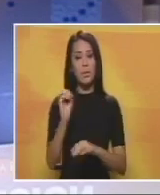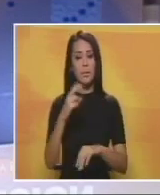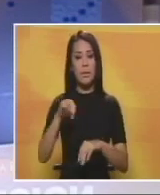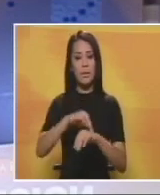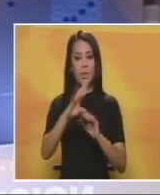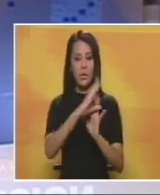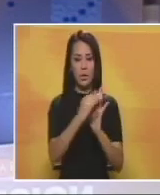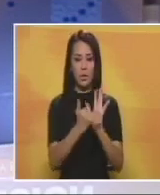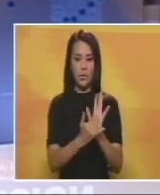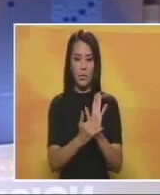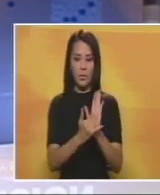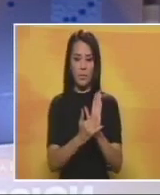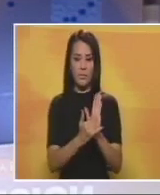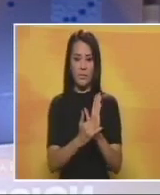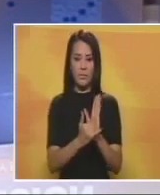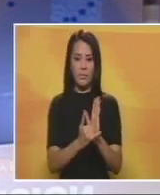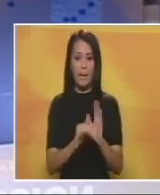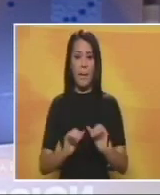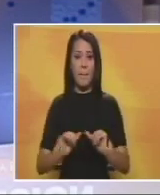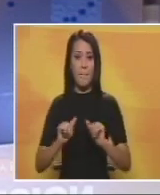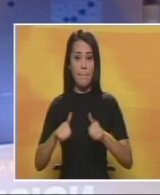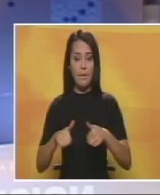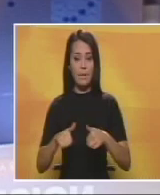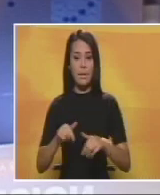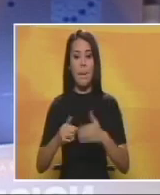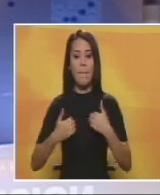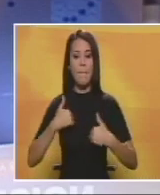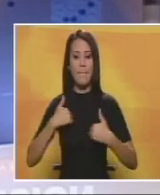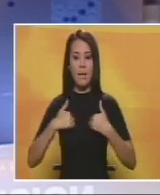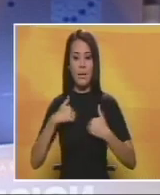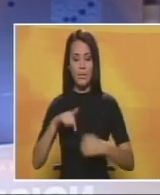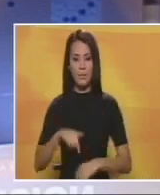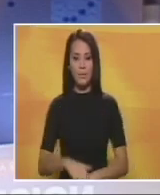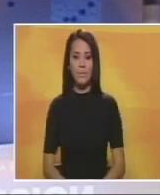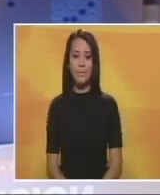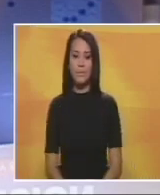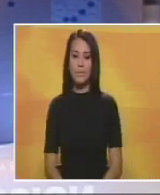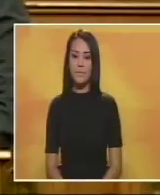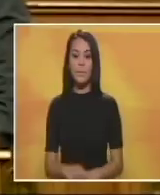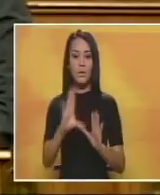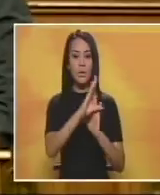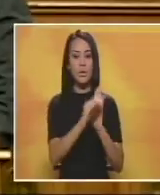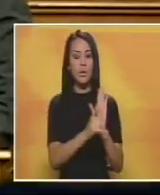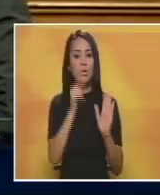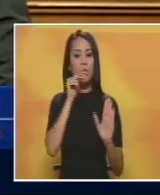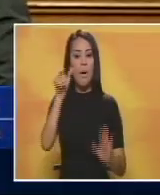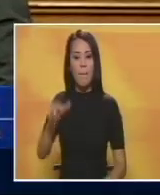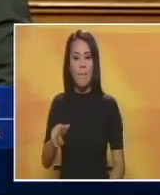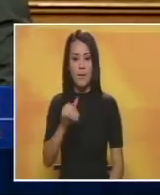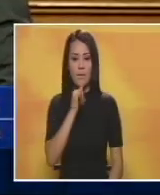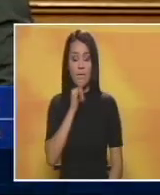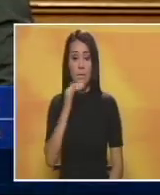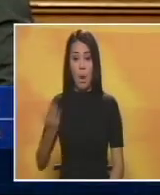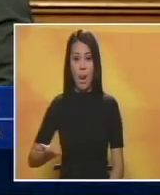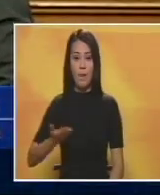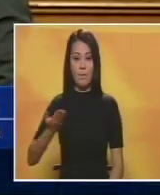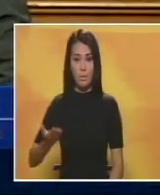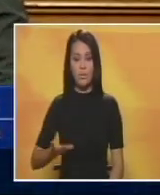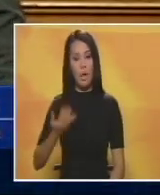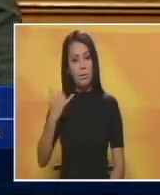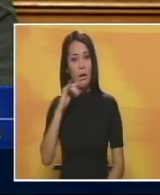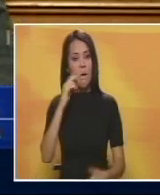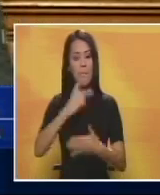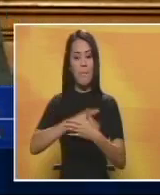Nacional Constituyente a partir de este miércoles. El constituyente Andrés Eloy Méndez destacó la importancia que tiene